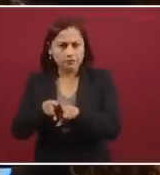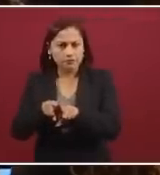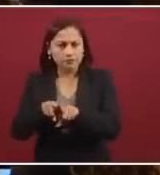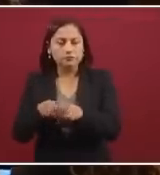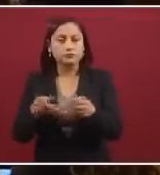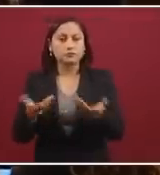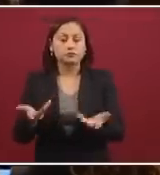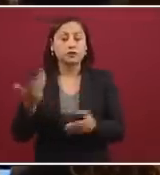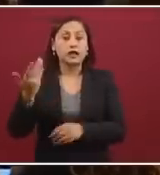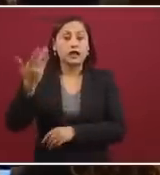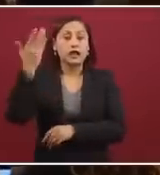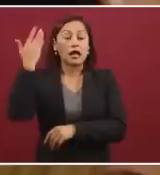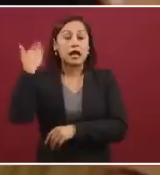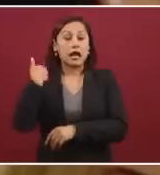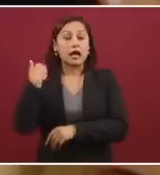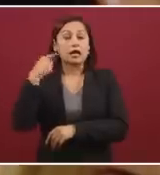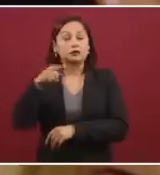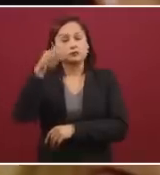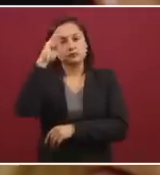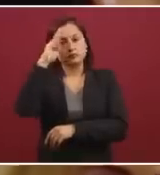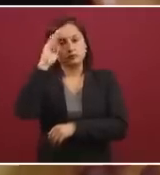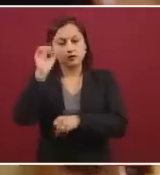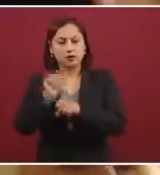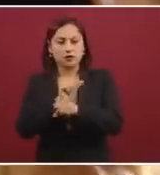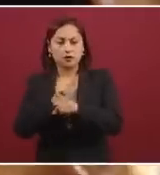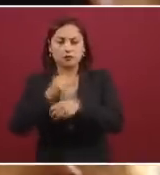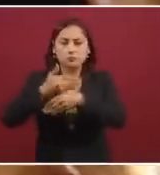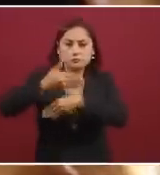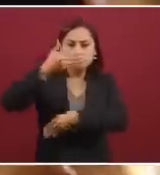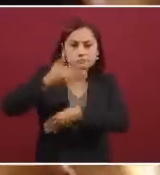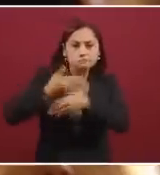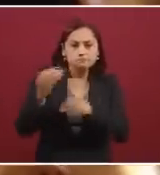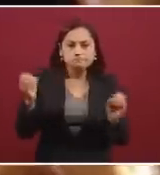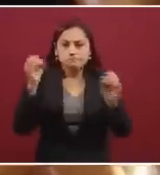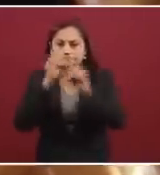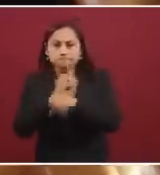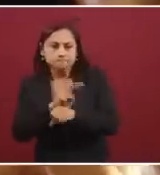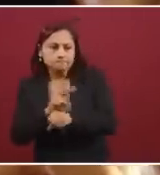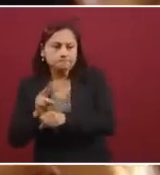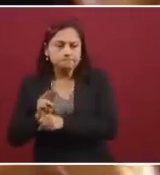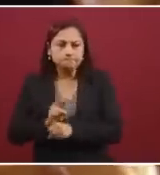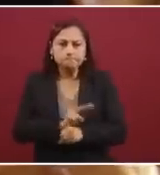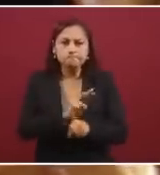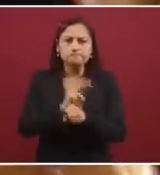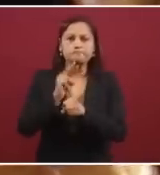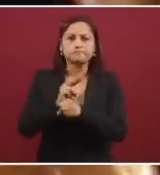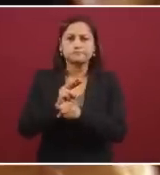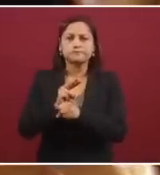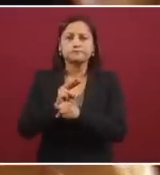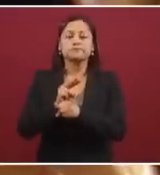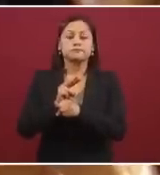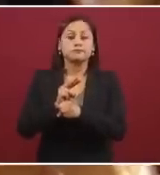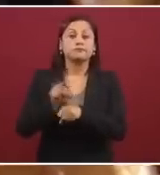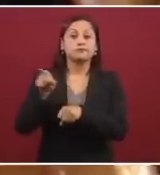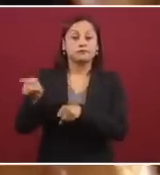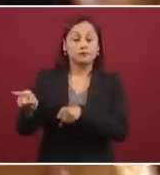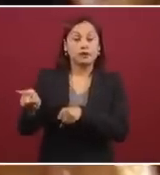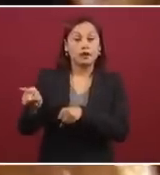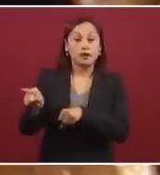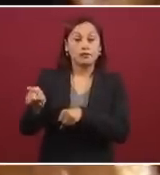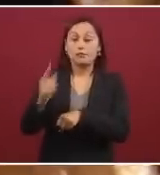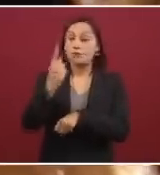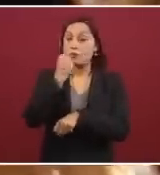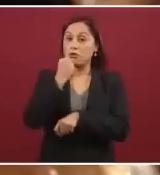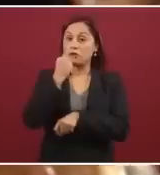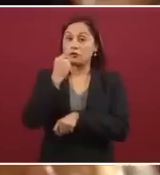supuestamente oscuro también hay muchos casos en los que su apoyo ha sido vital para el viajero el conductor de